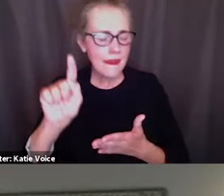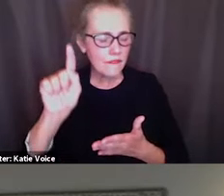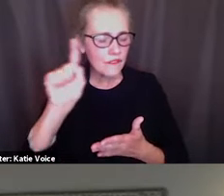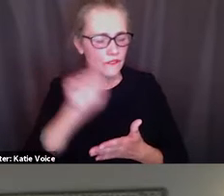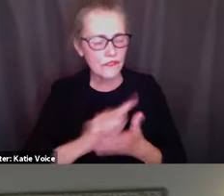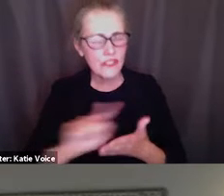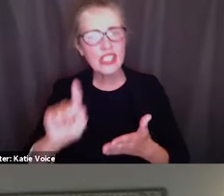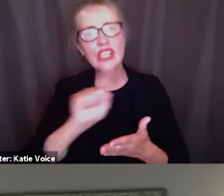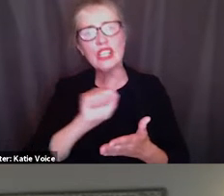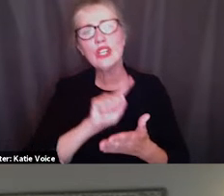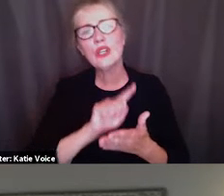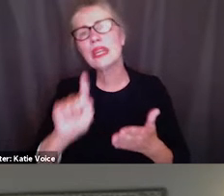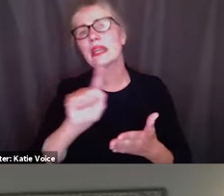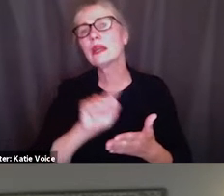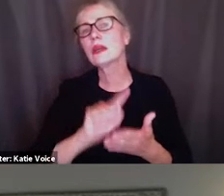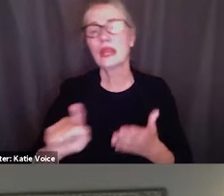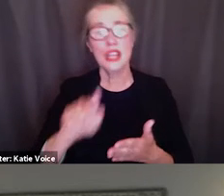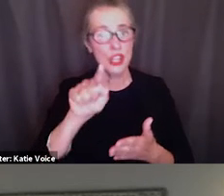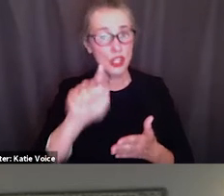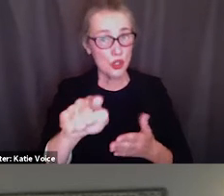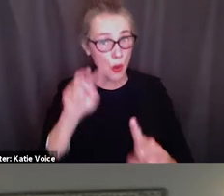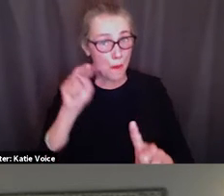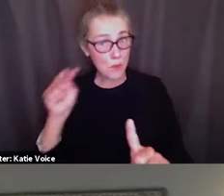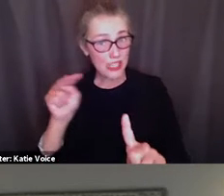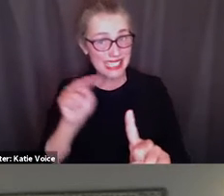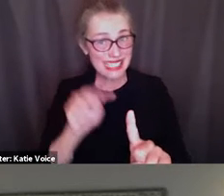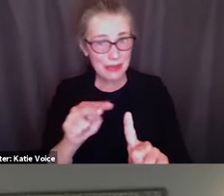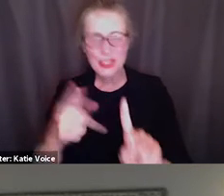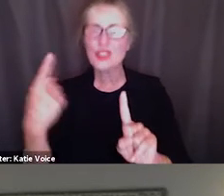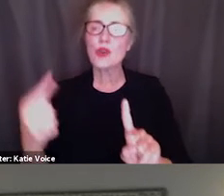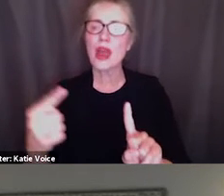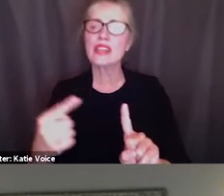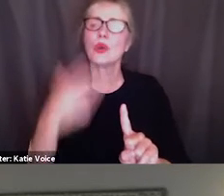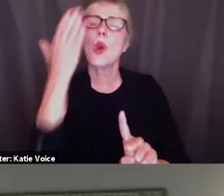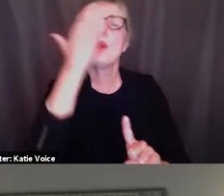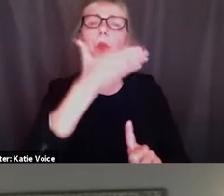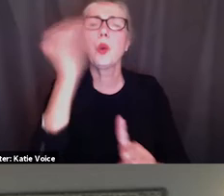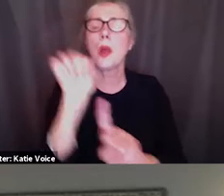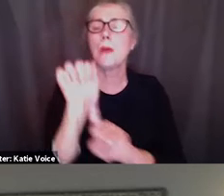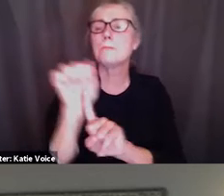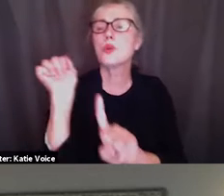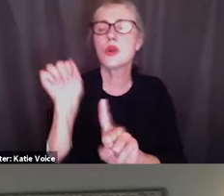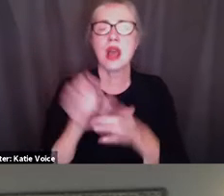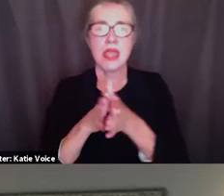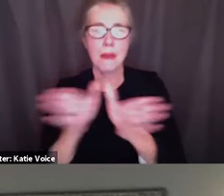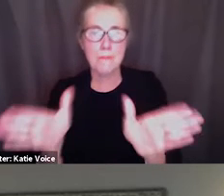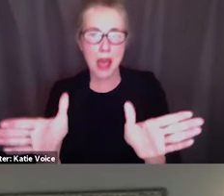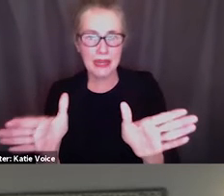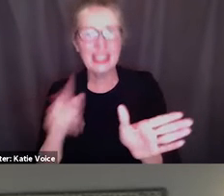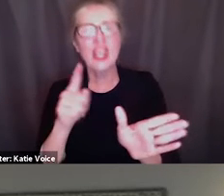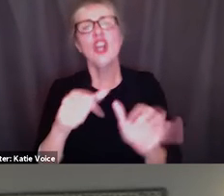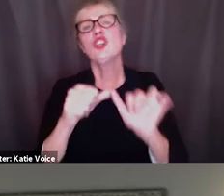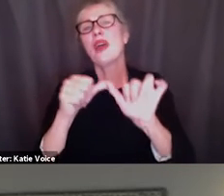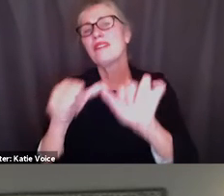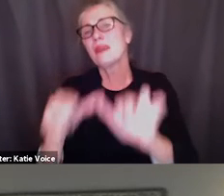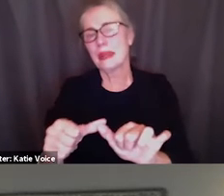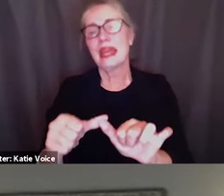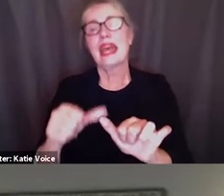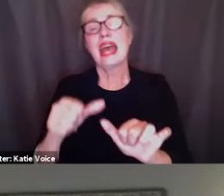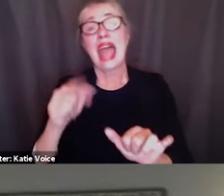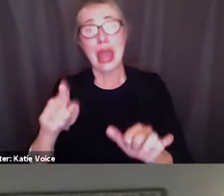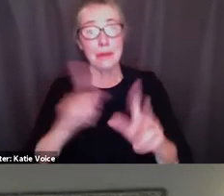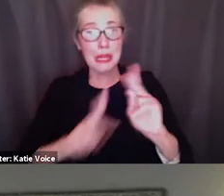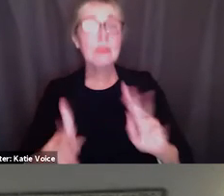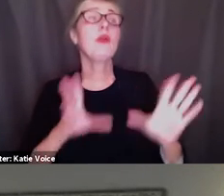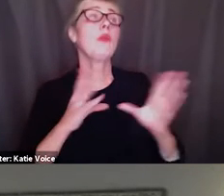ellos mintiendo y mentiras. Y esa es la percepción que ustedes le quieren dar al público. Y siempre y cuando puedan mantener esa